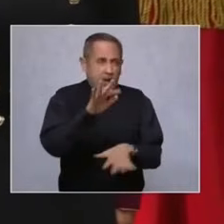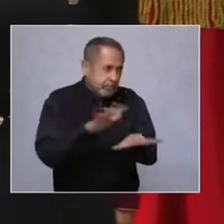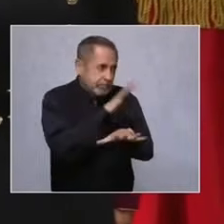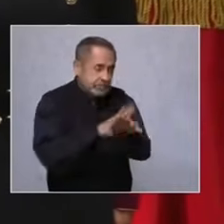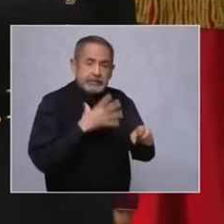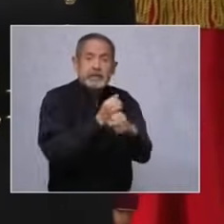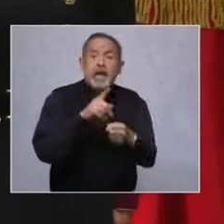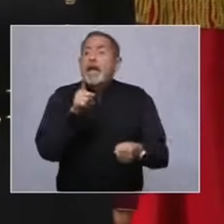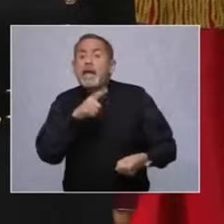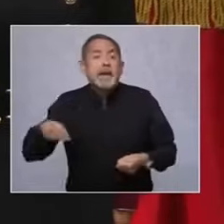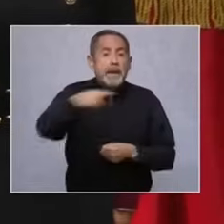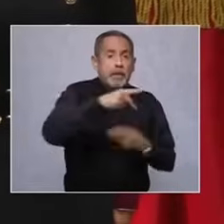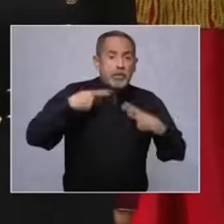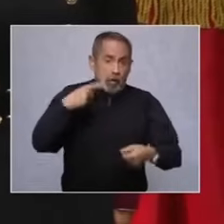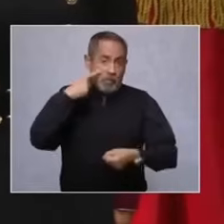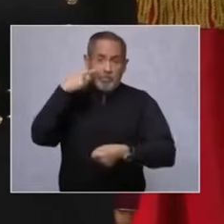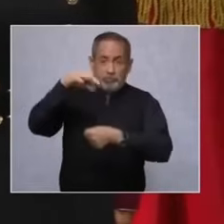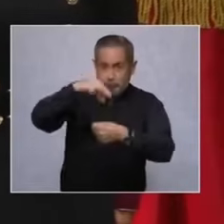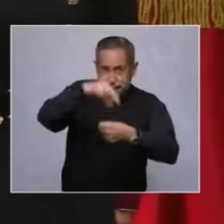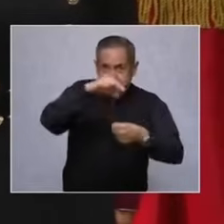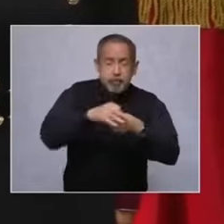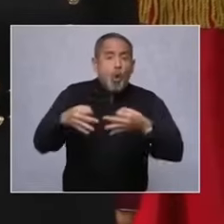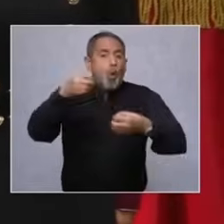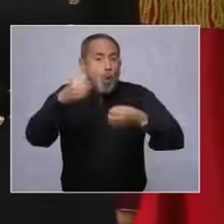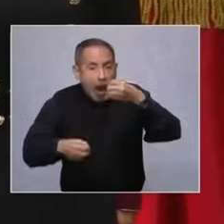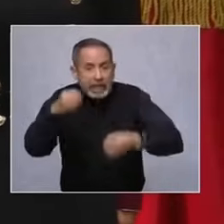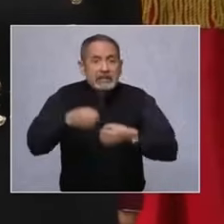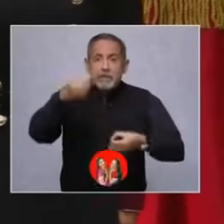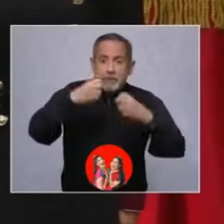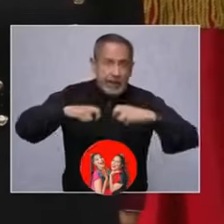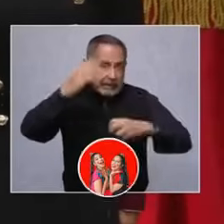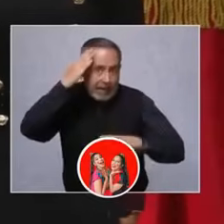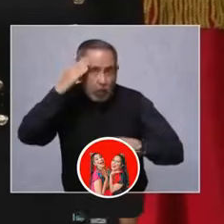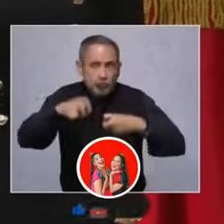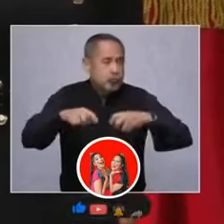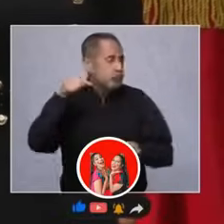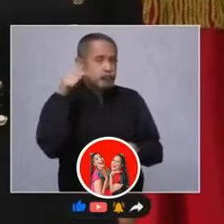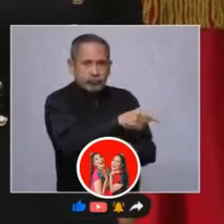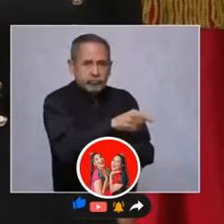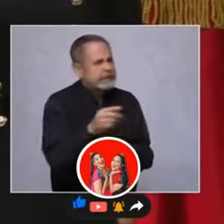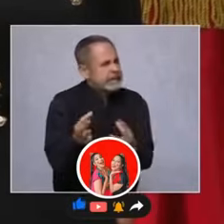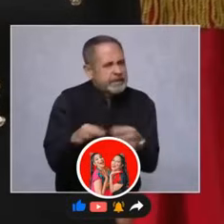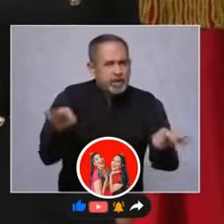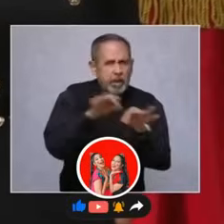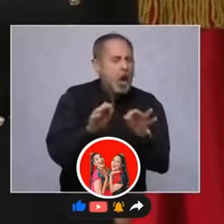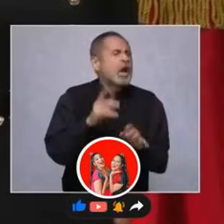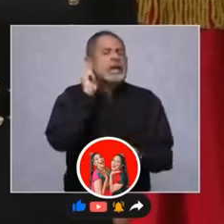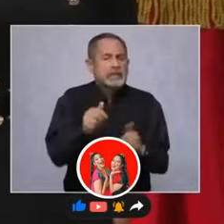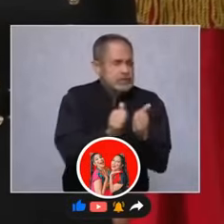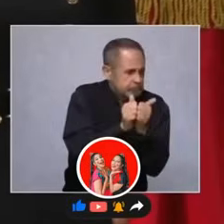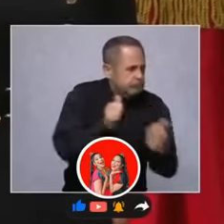elección por voto popular de jueces, magistrados y ministros significa más autonomía